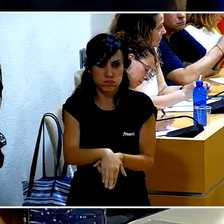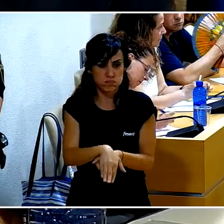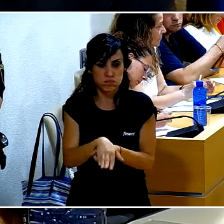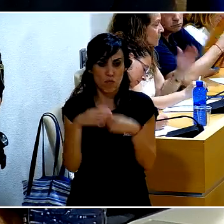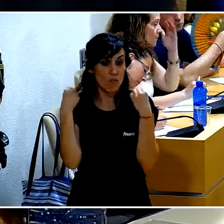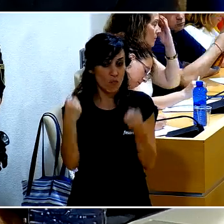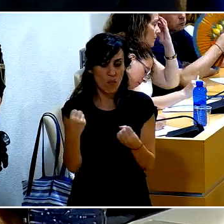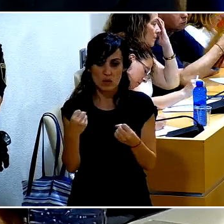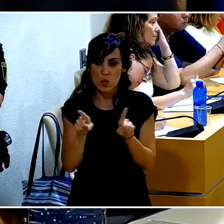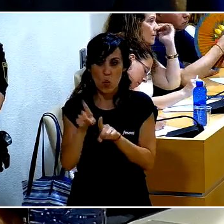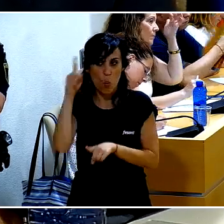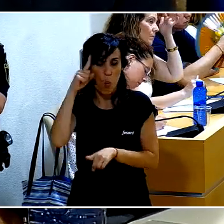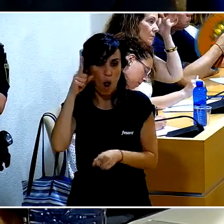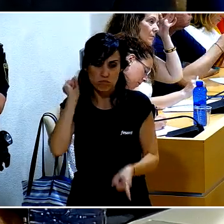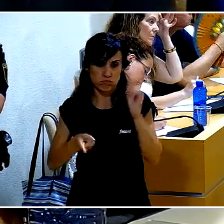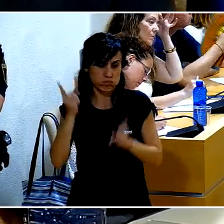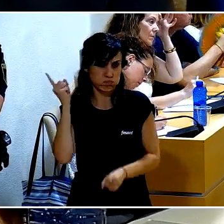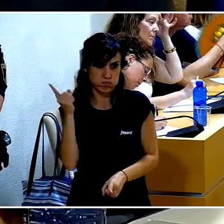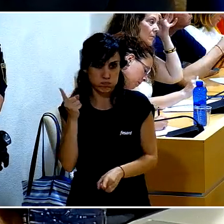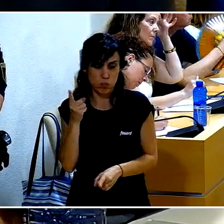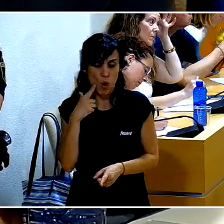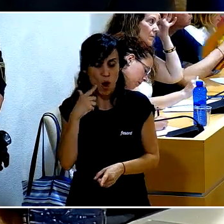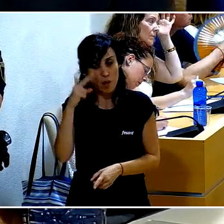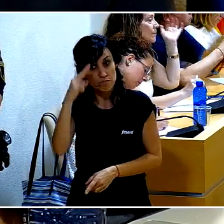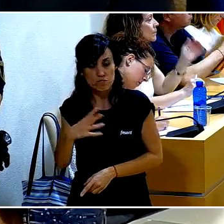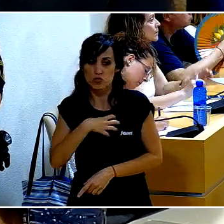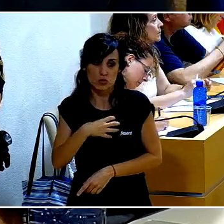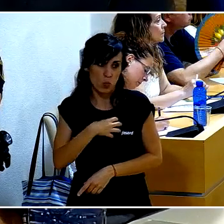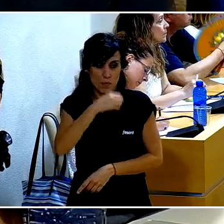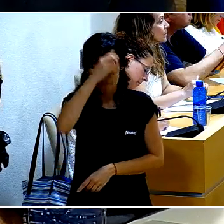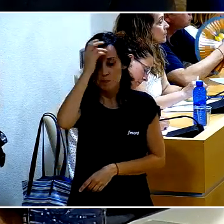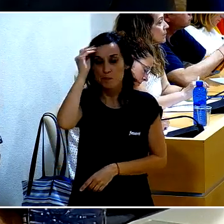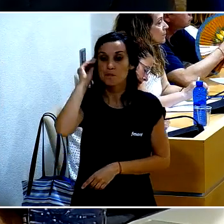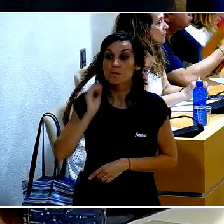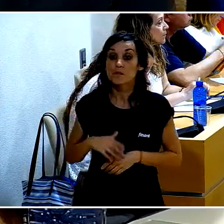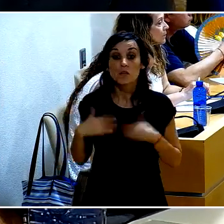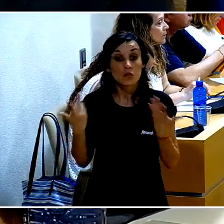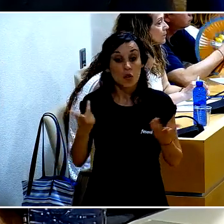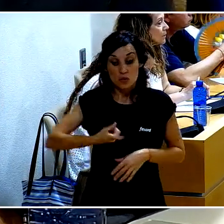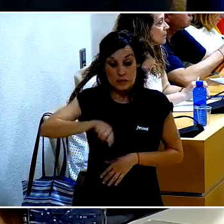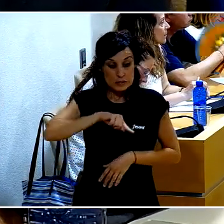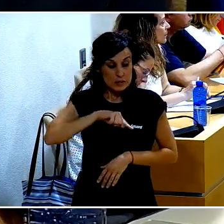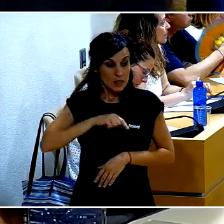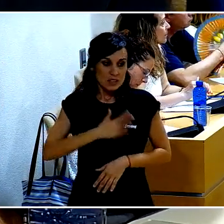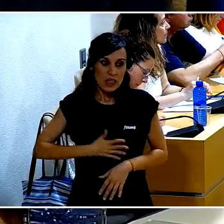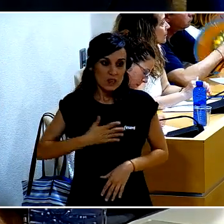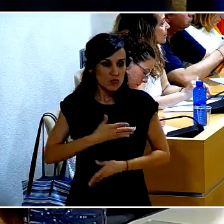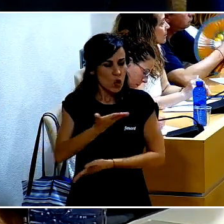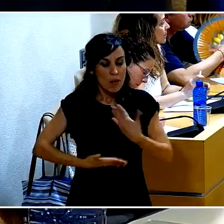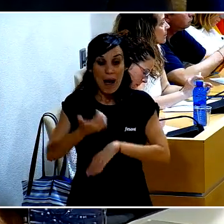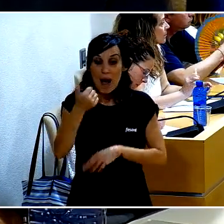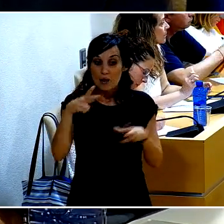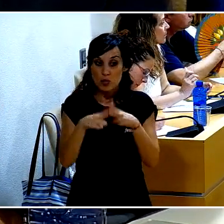una intransigencia que no podemos tolerar. Por lo tanto, estamos absolutamente satisfechos de colaborar con APAU